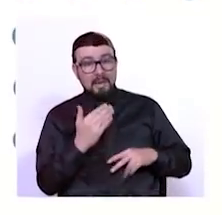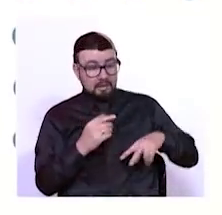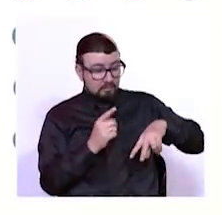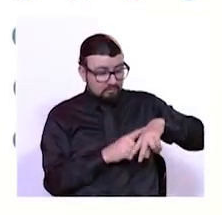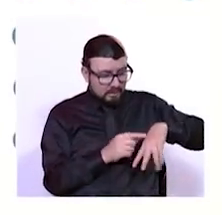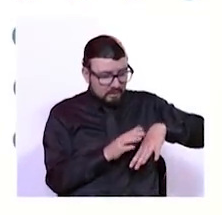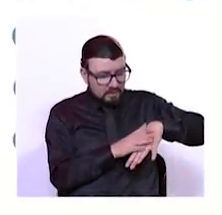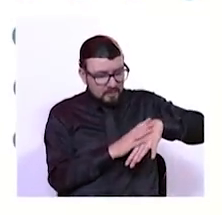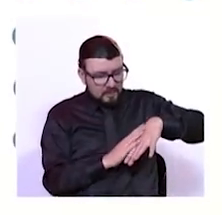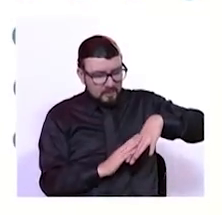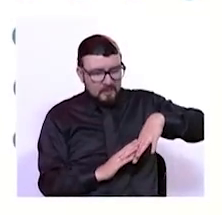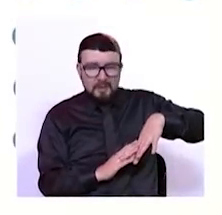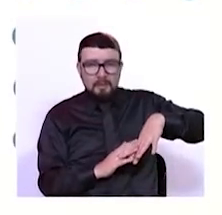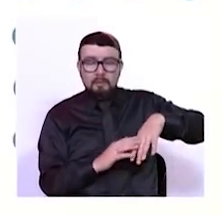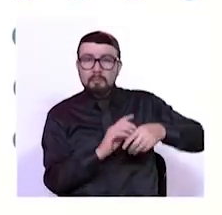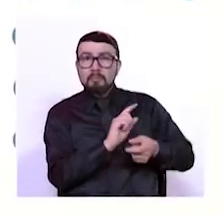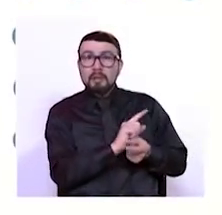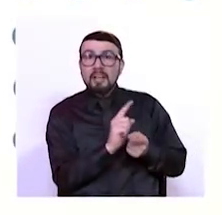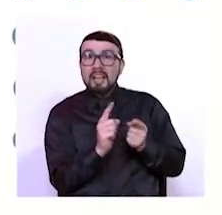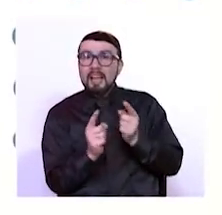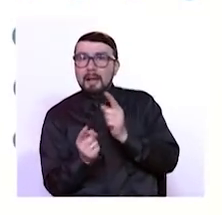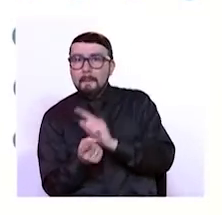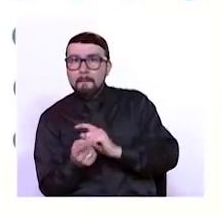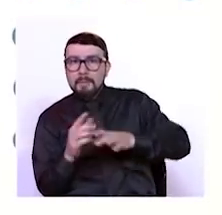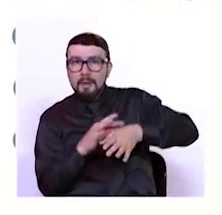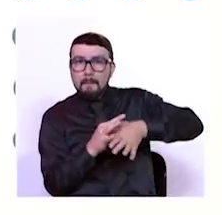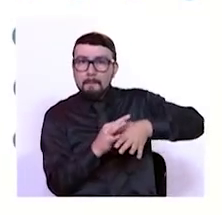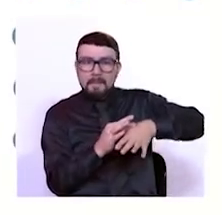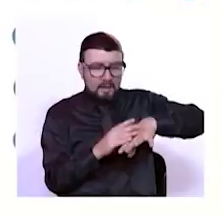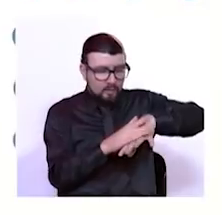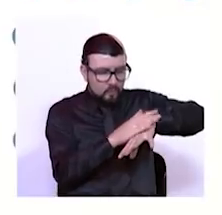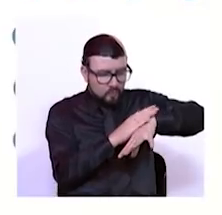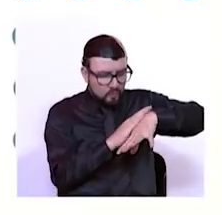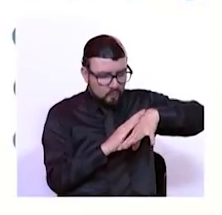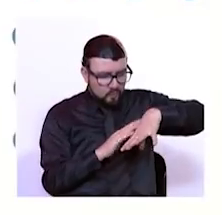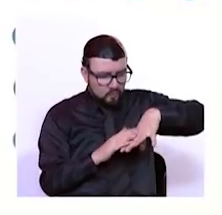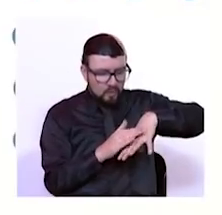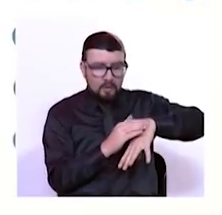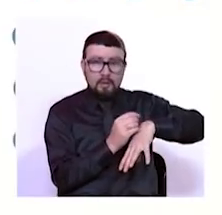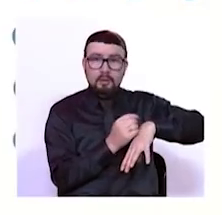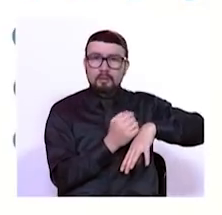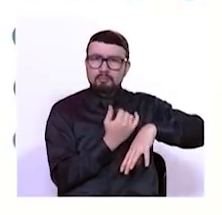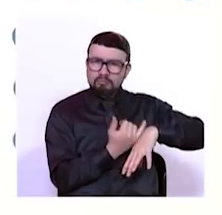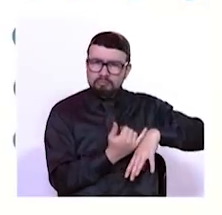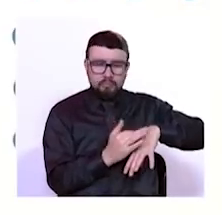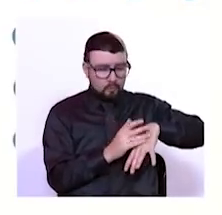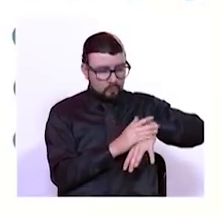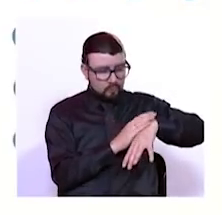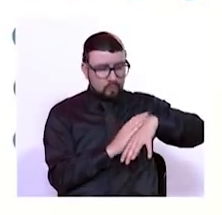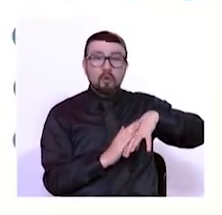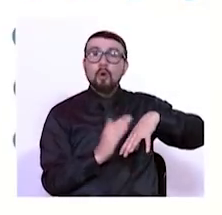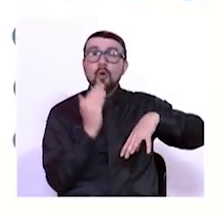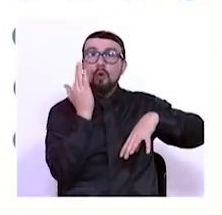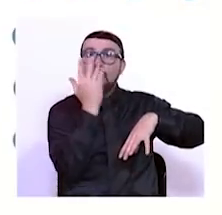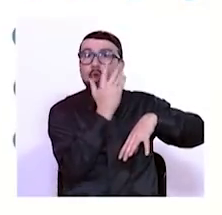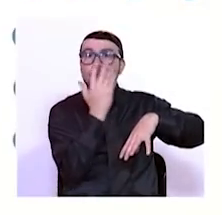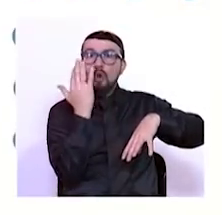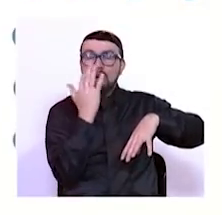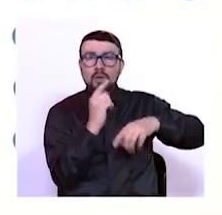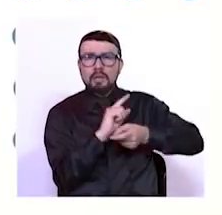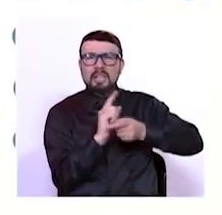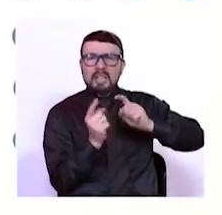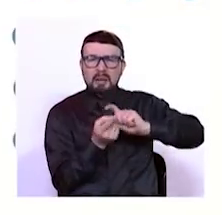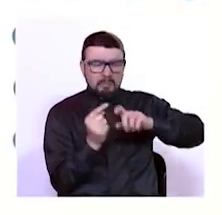son los cambios tróficos de piel. La piel va cambiando en primer lugar de coloración, se va tornando